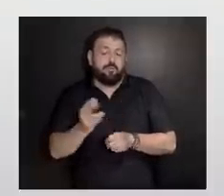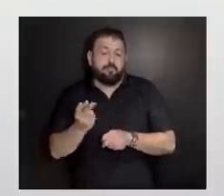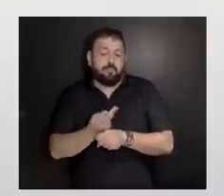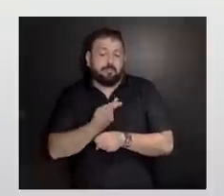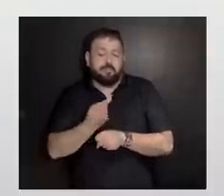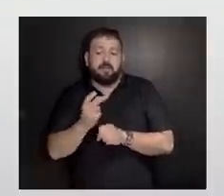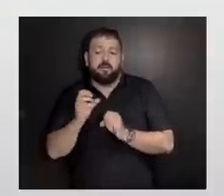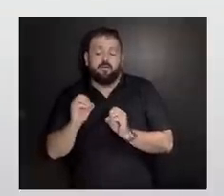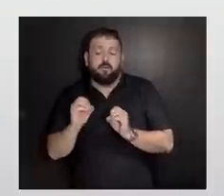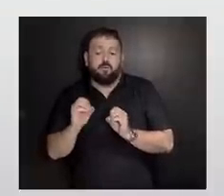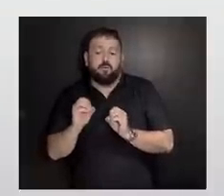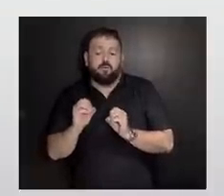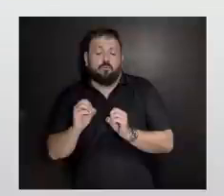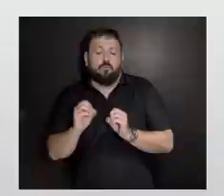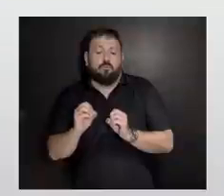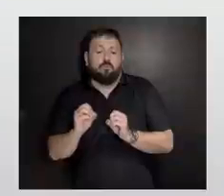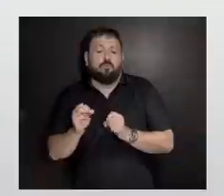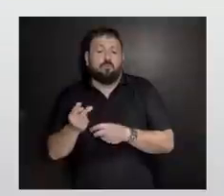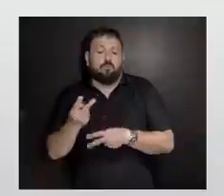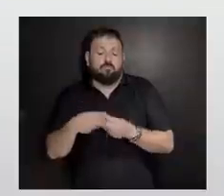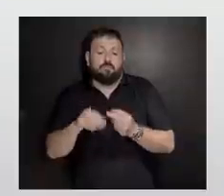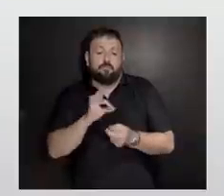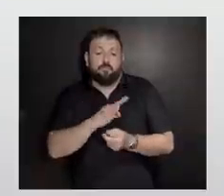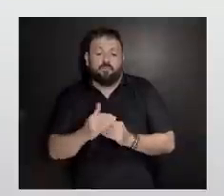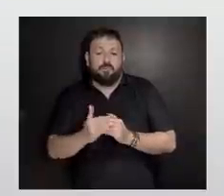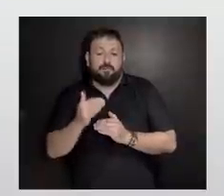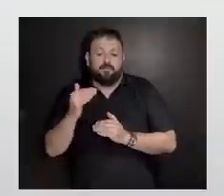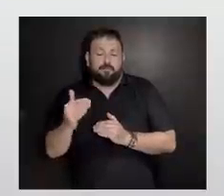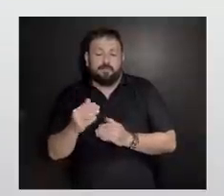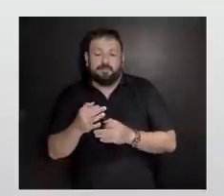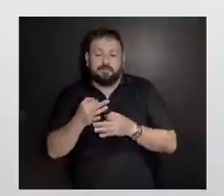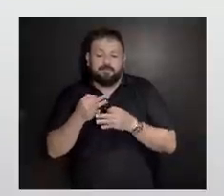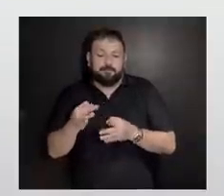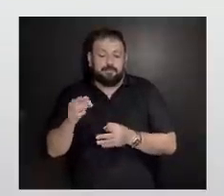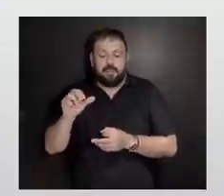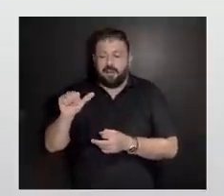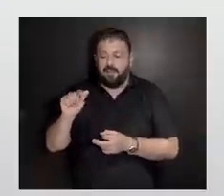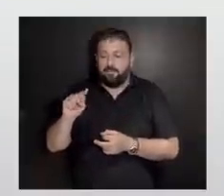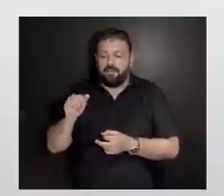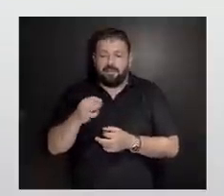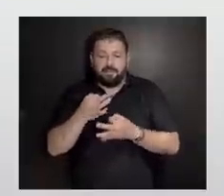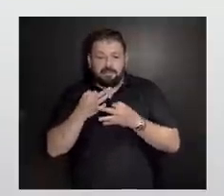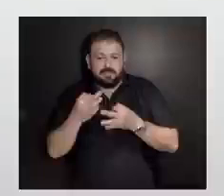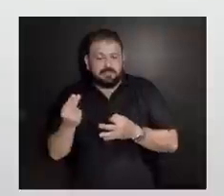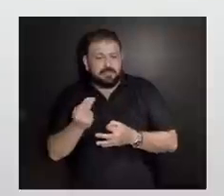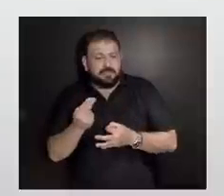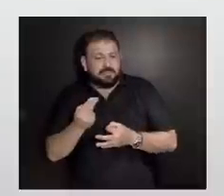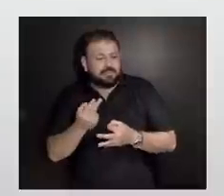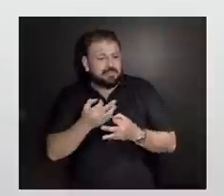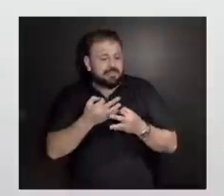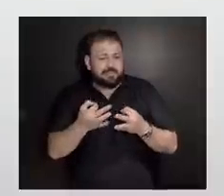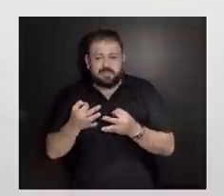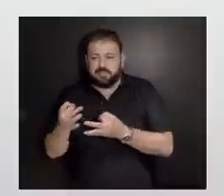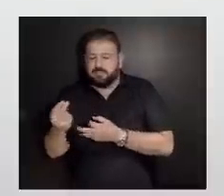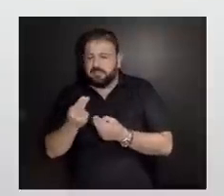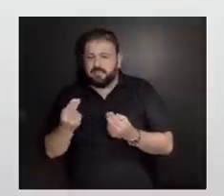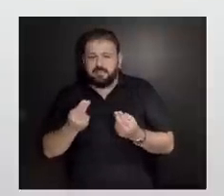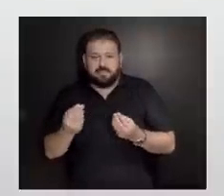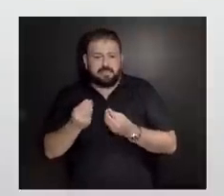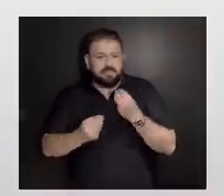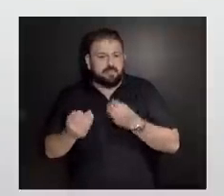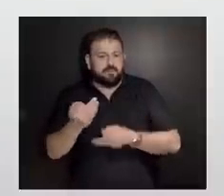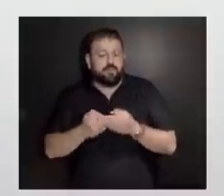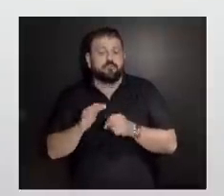presentemos incremento en el apetito. Como nuestro cuerpo siente que no está recibiendo energía, va a liberar mecanismos a través